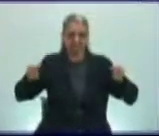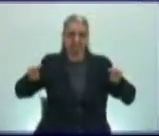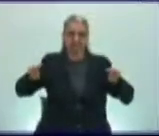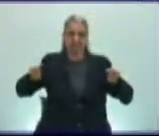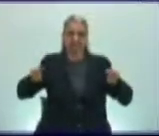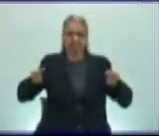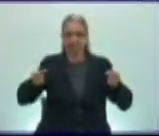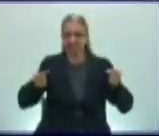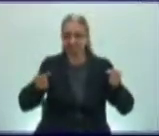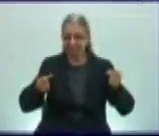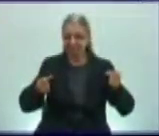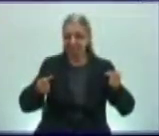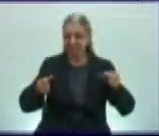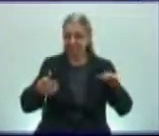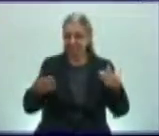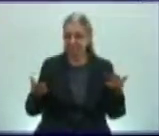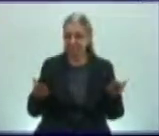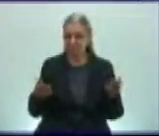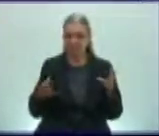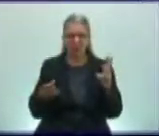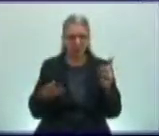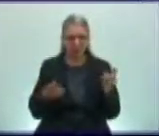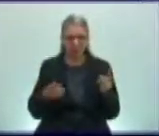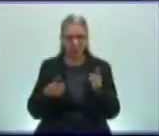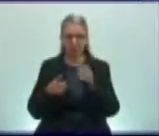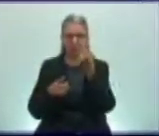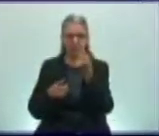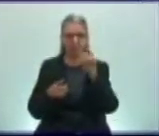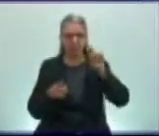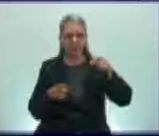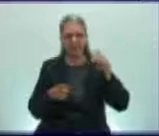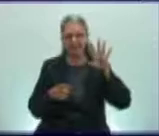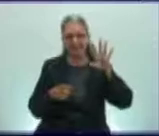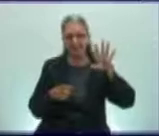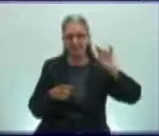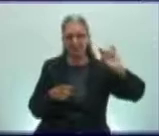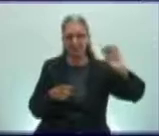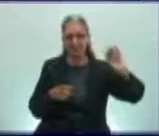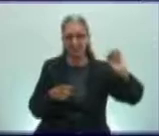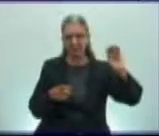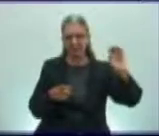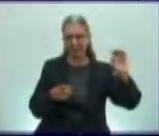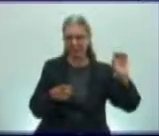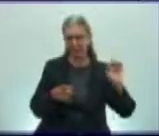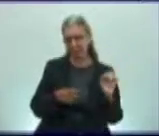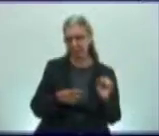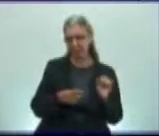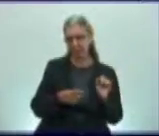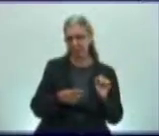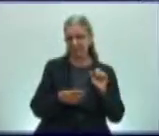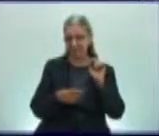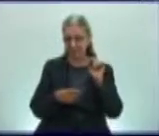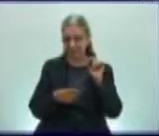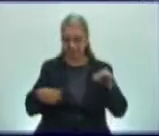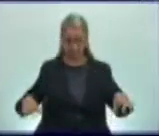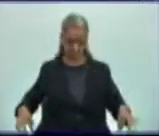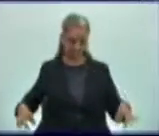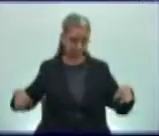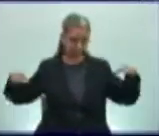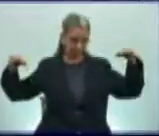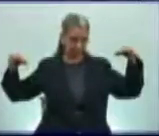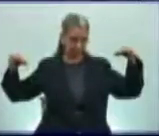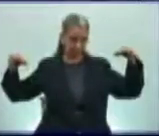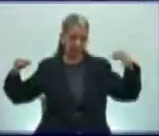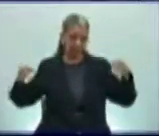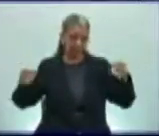Los brazos de un columpio miden 1,5 metros. Fíjate bien que son los brazos de este columpio.